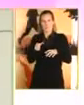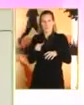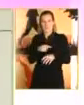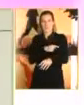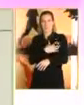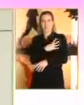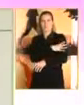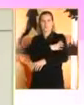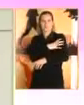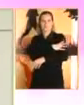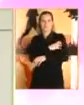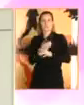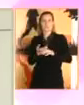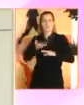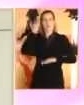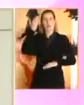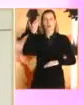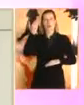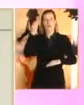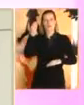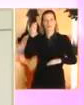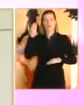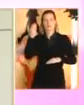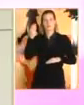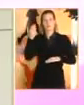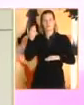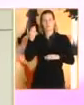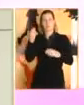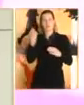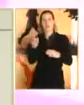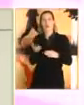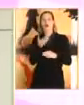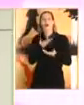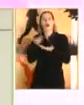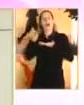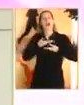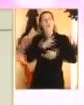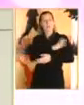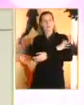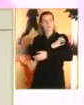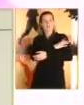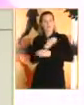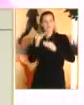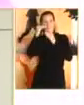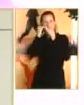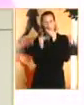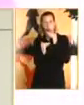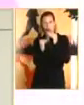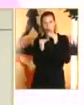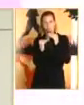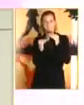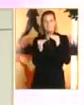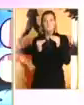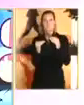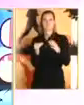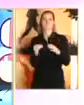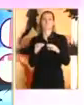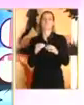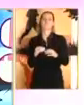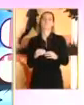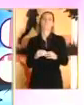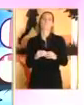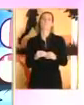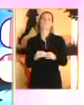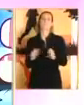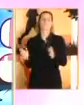la valeriana o este tipo de infusión puede ayudarles muchísimo a normalizar la tensión. ¿Esto qué es? Bueno, eso es un macerado de aceite